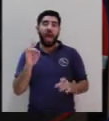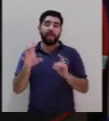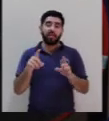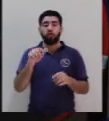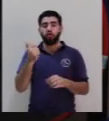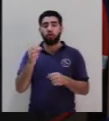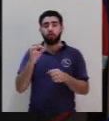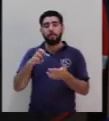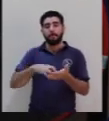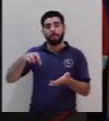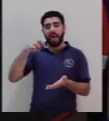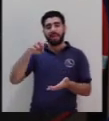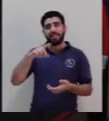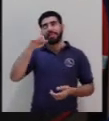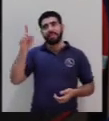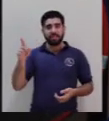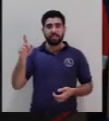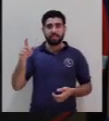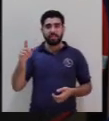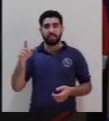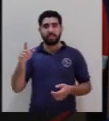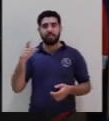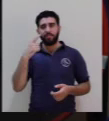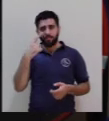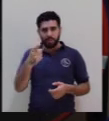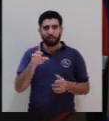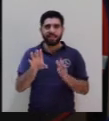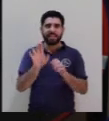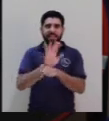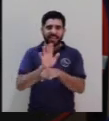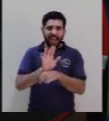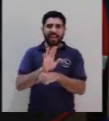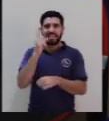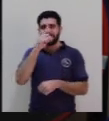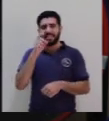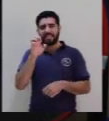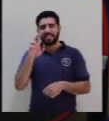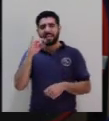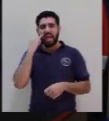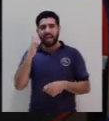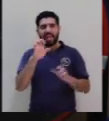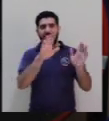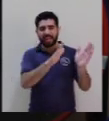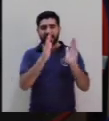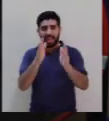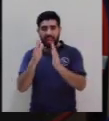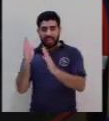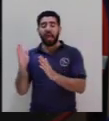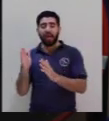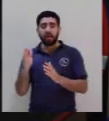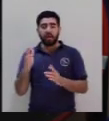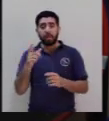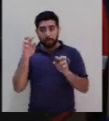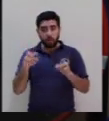así, aprovecharon estos momentos cruciales para registrar la memoria colectiva que trae muchos conocimientos y que por supuesto